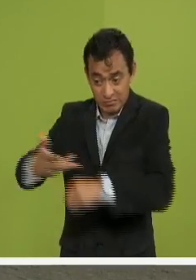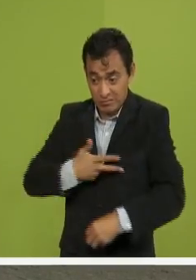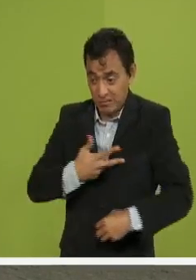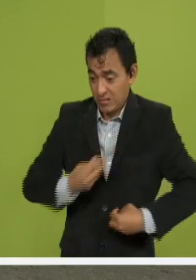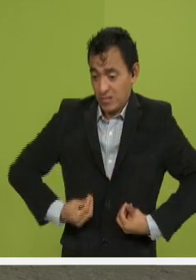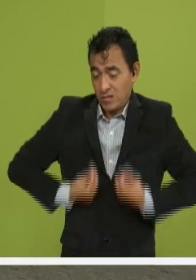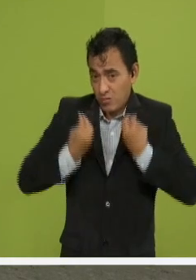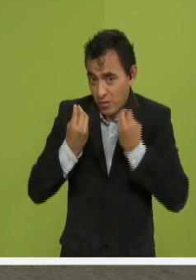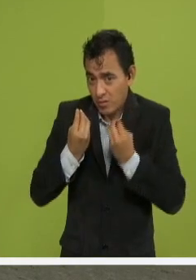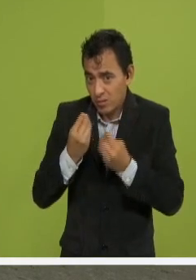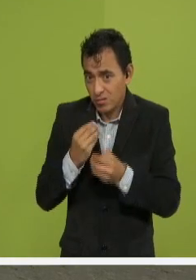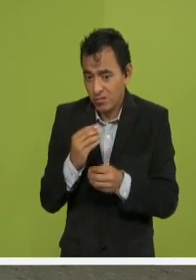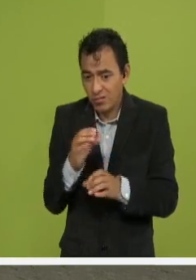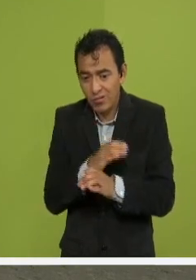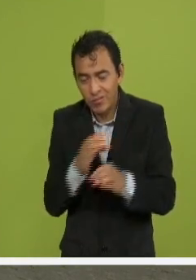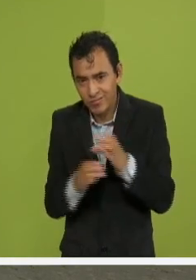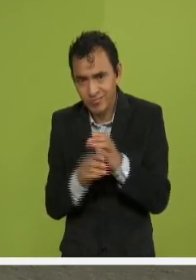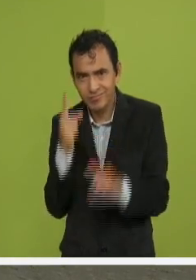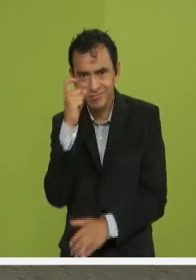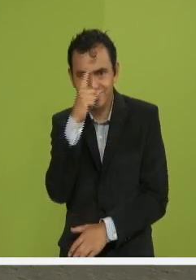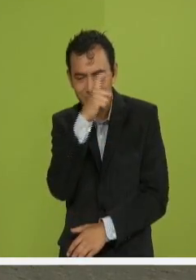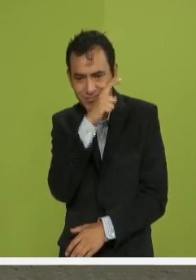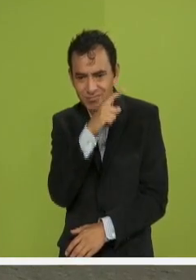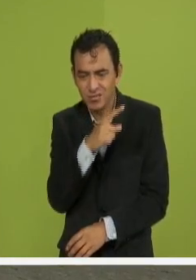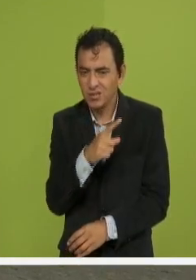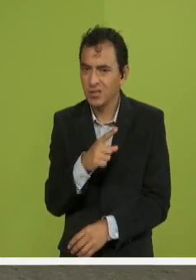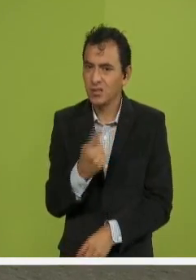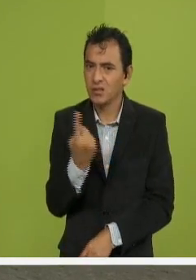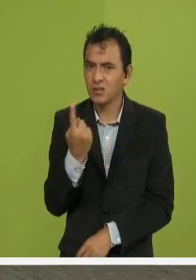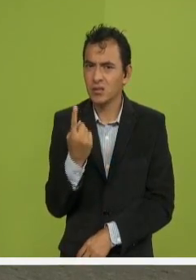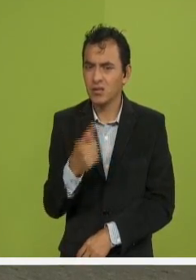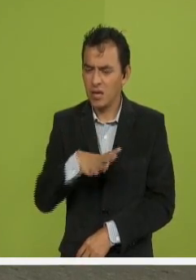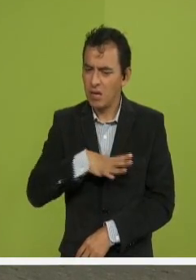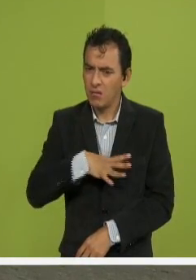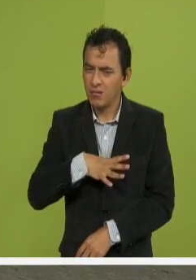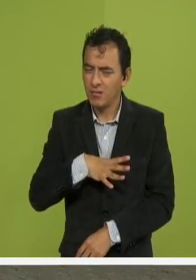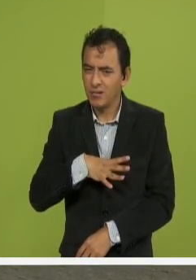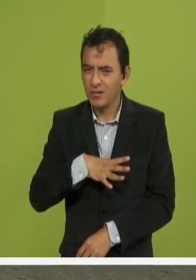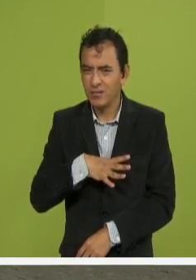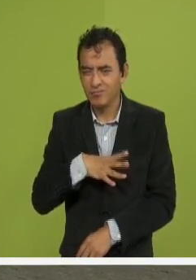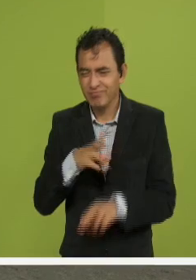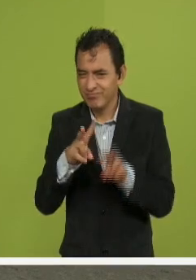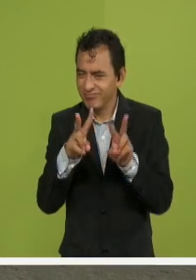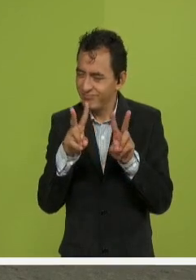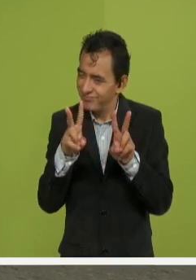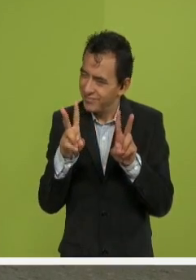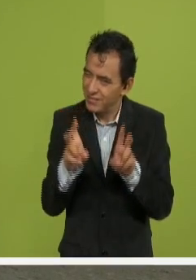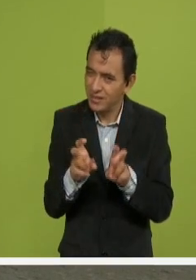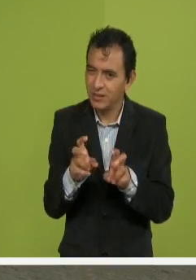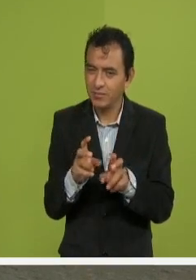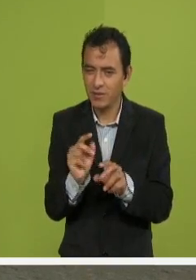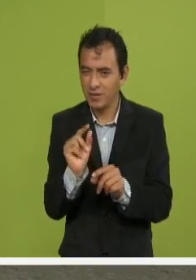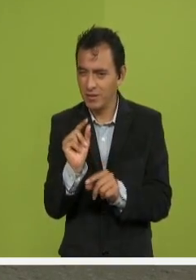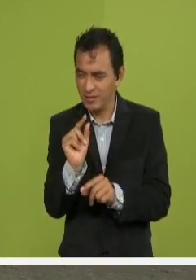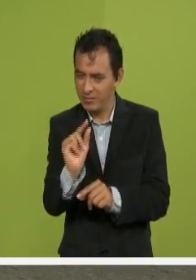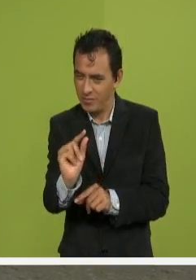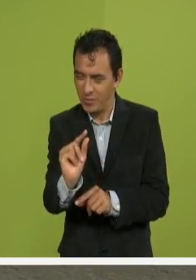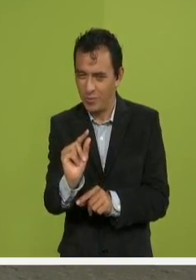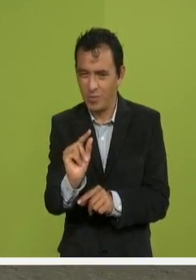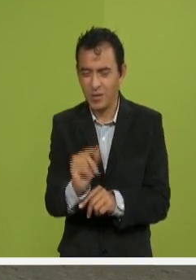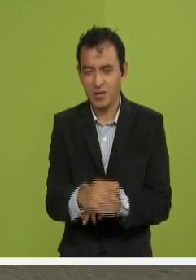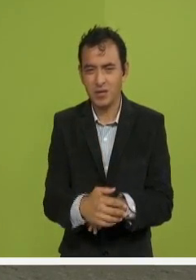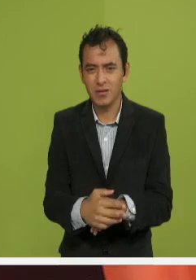complicadas, que en el poquito, hay una tela muy pequeñita cuando entras a la parte